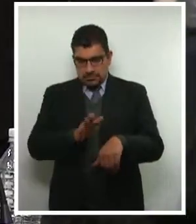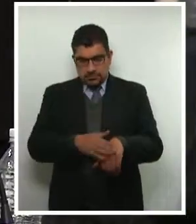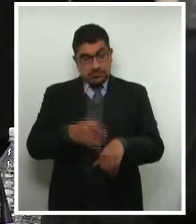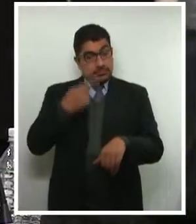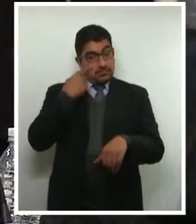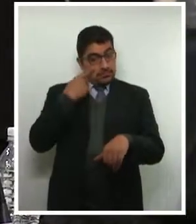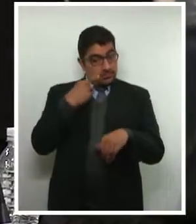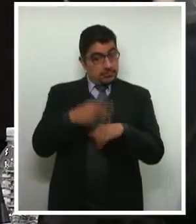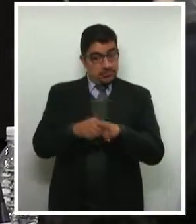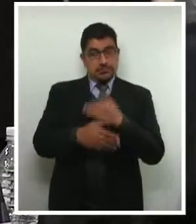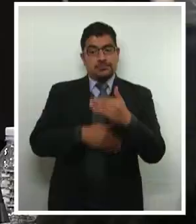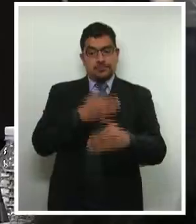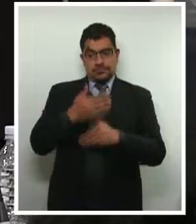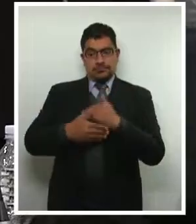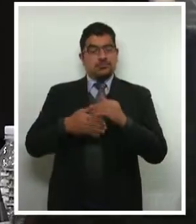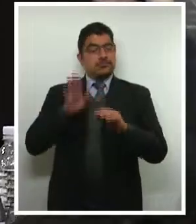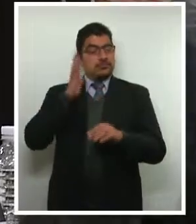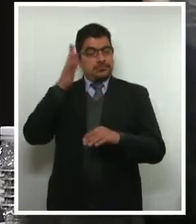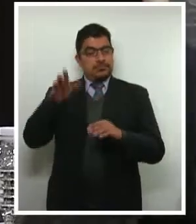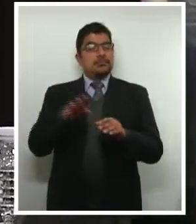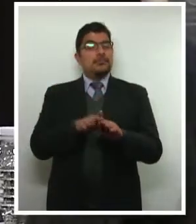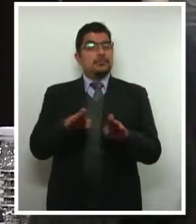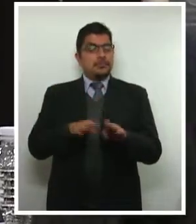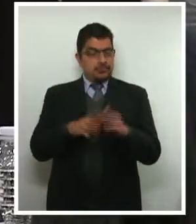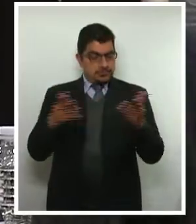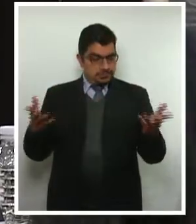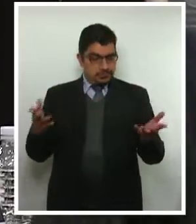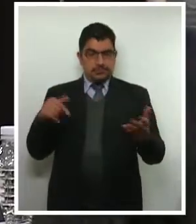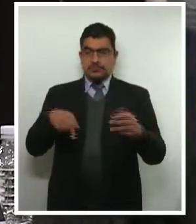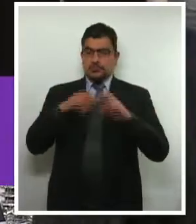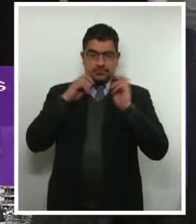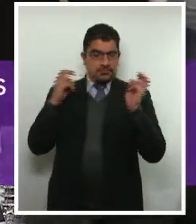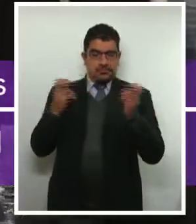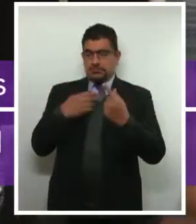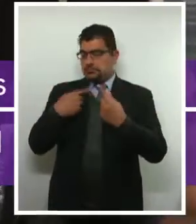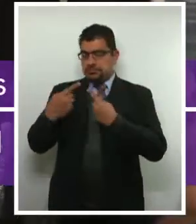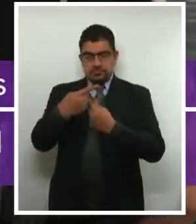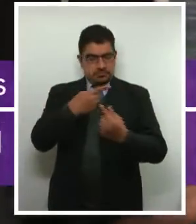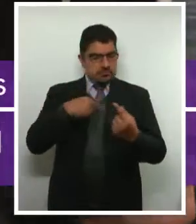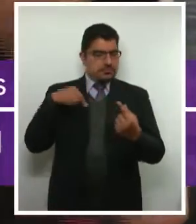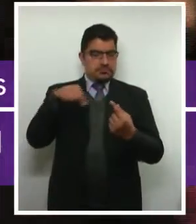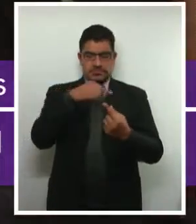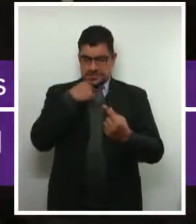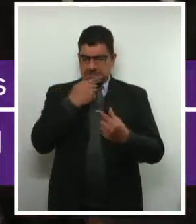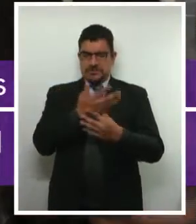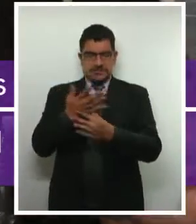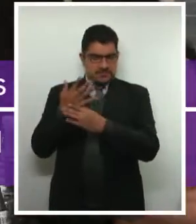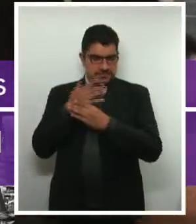que tenía en la propia mesa de consulta. Digo,